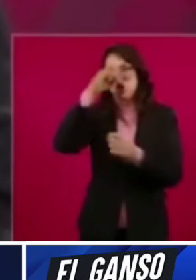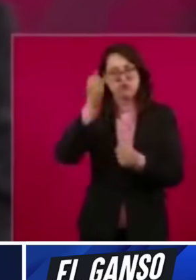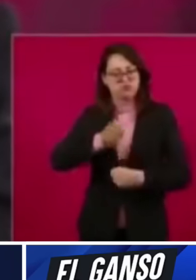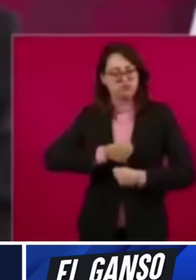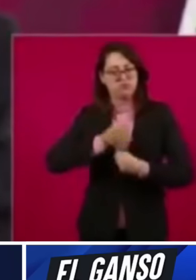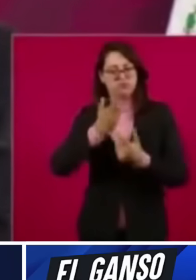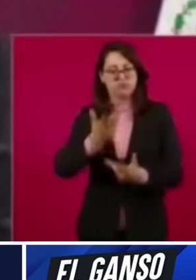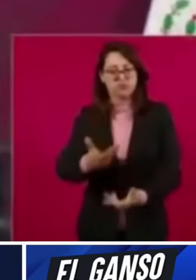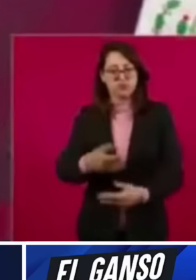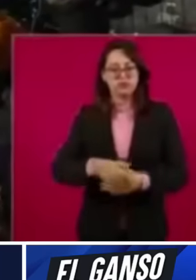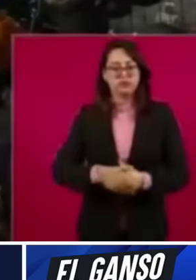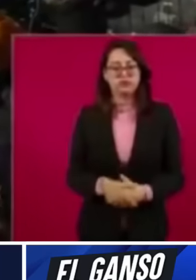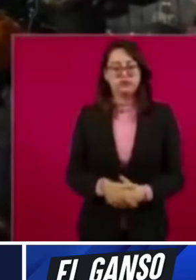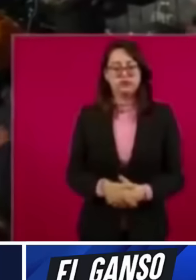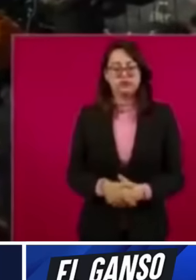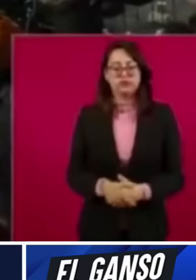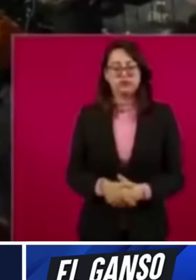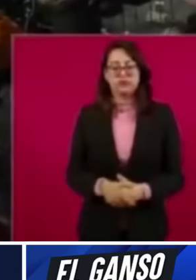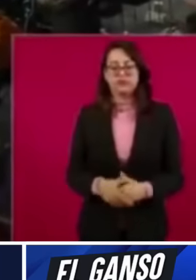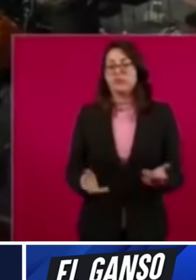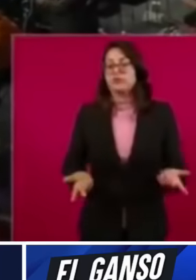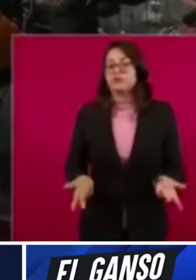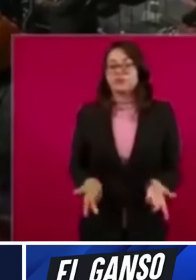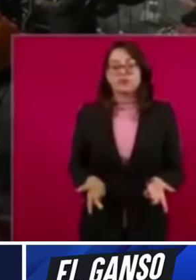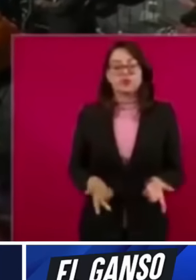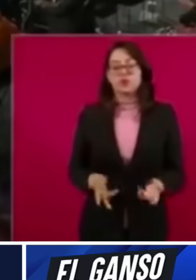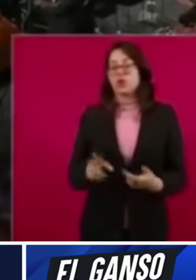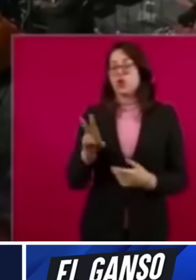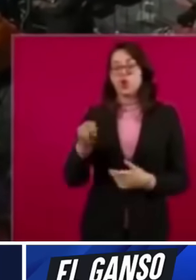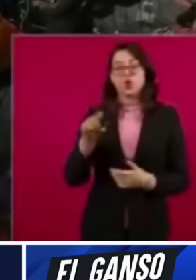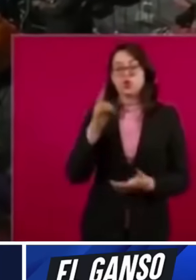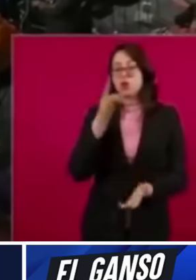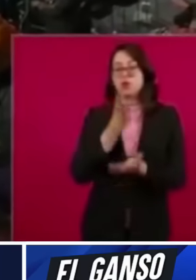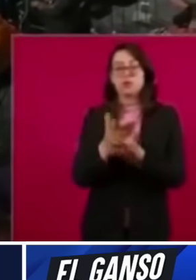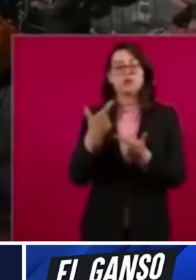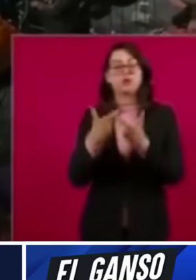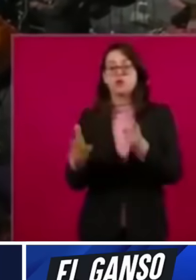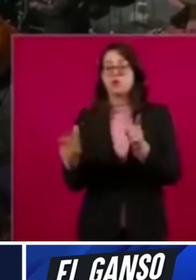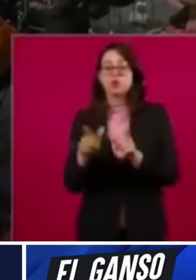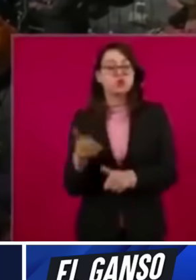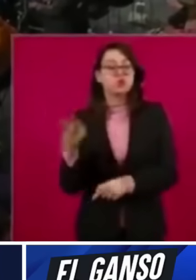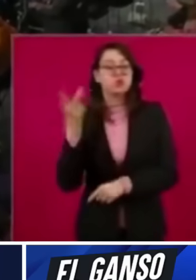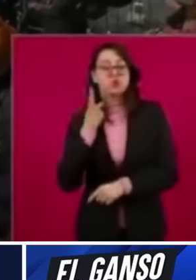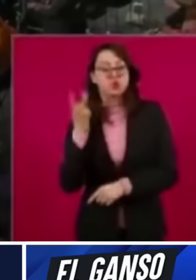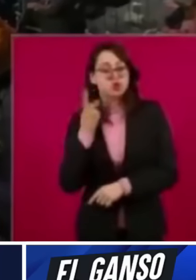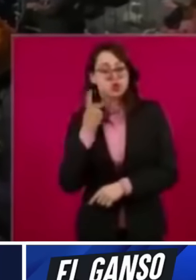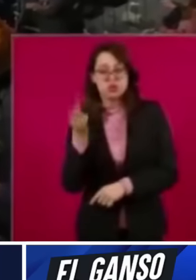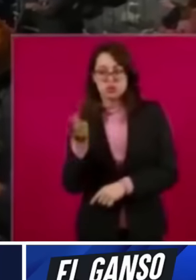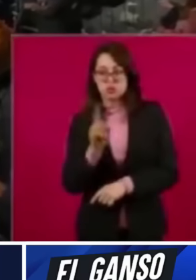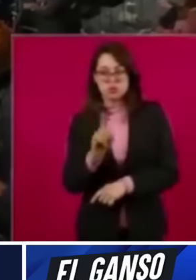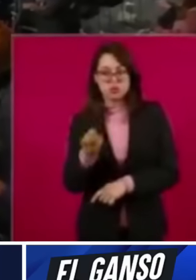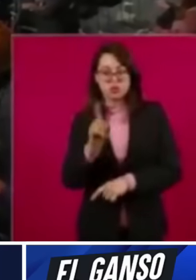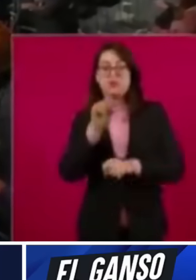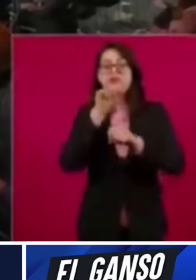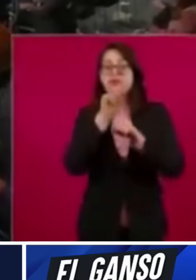Sí, pero no solo serían los partidos, sino que se